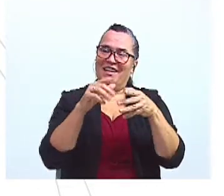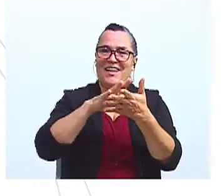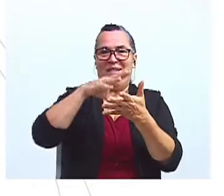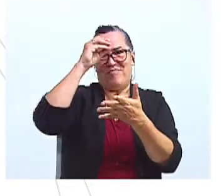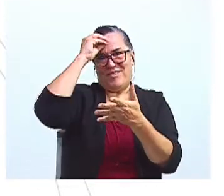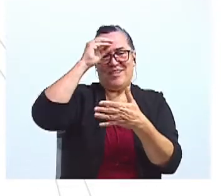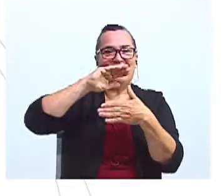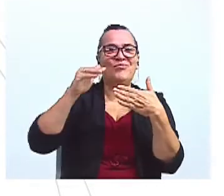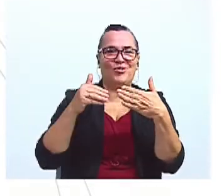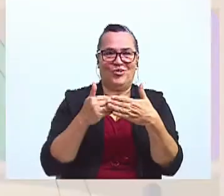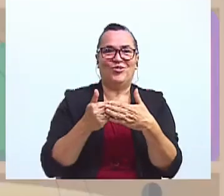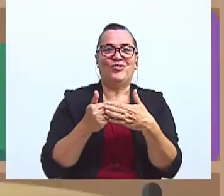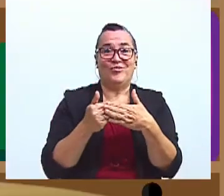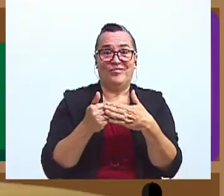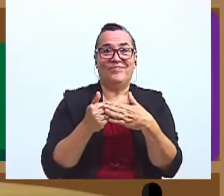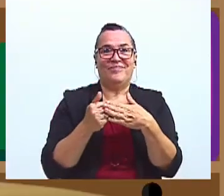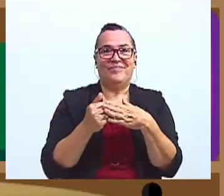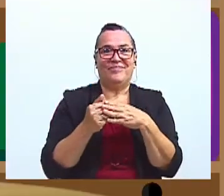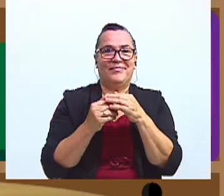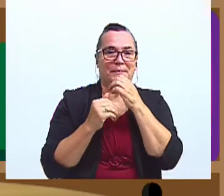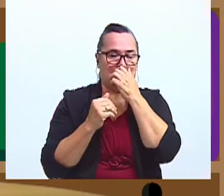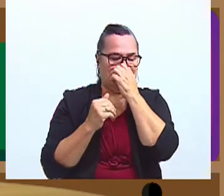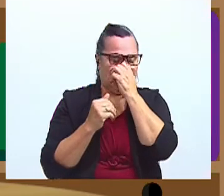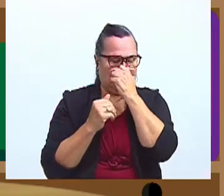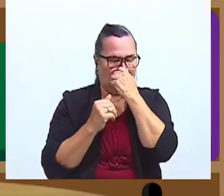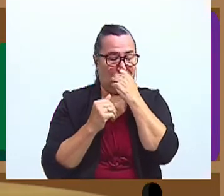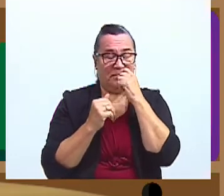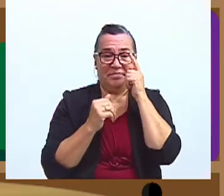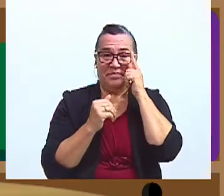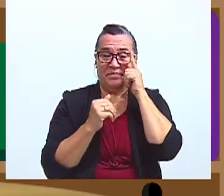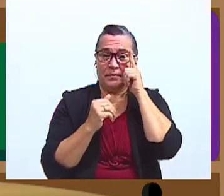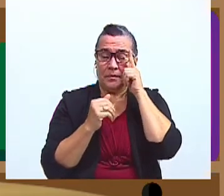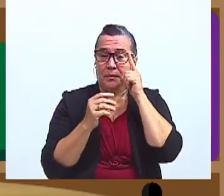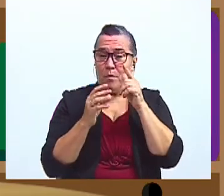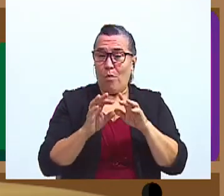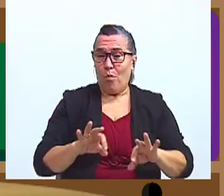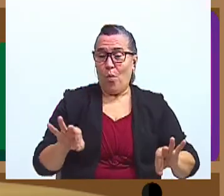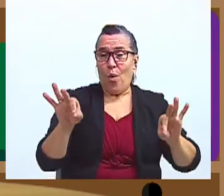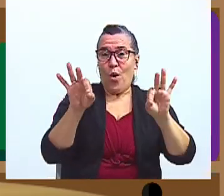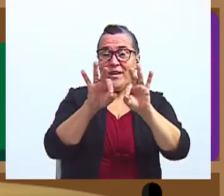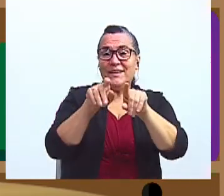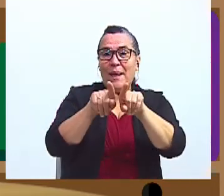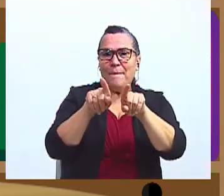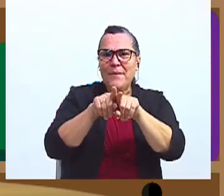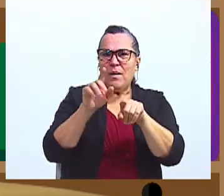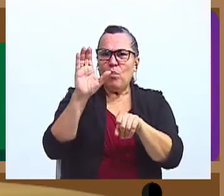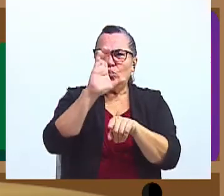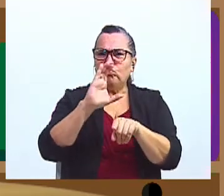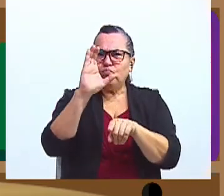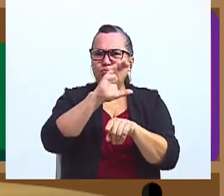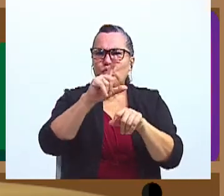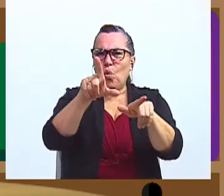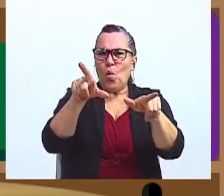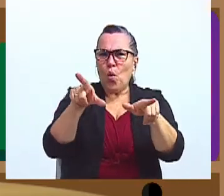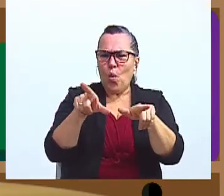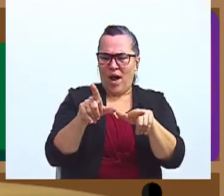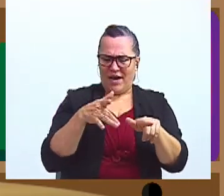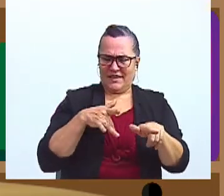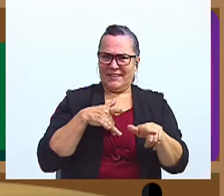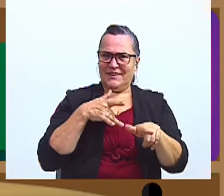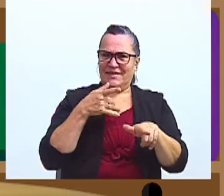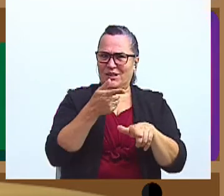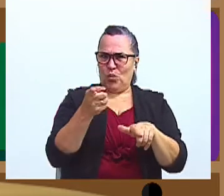aprendemos todos. Y muy importante también, busquen el lugar donde se sientan más